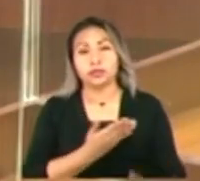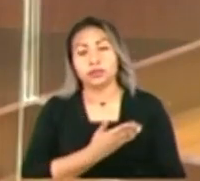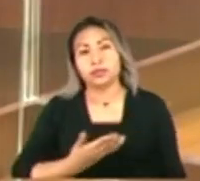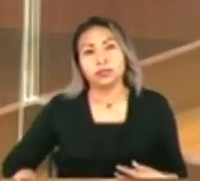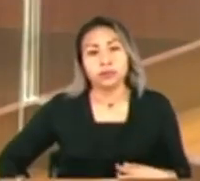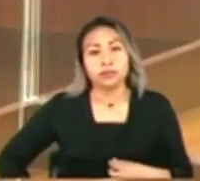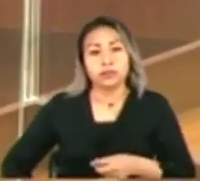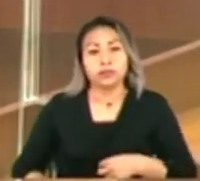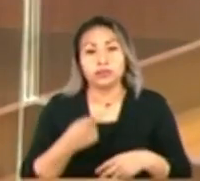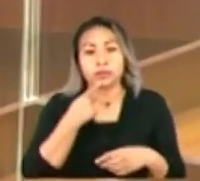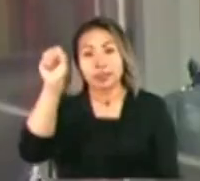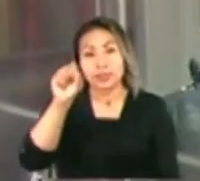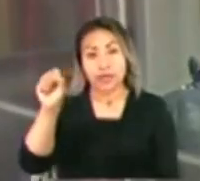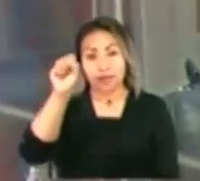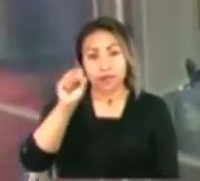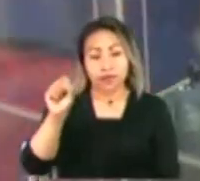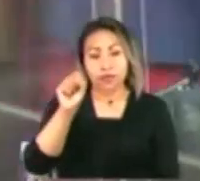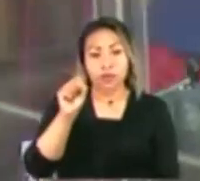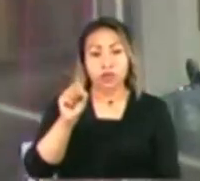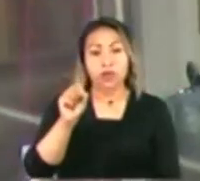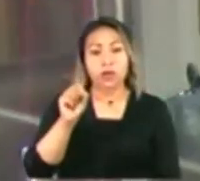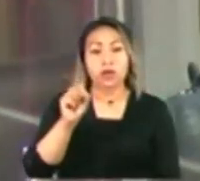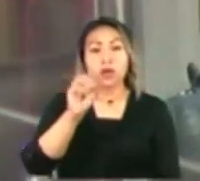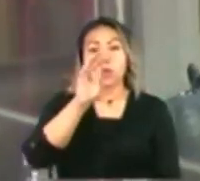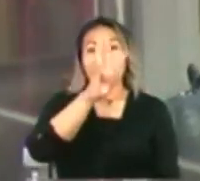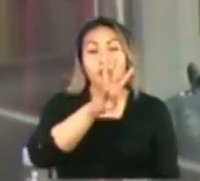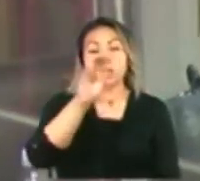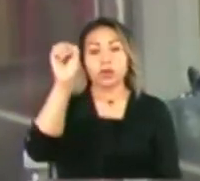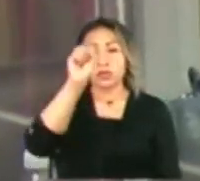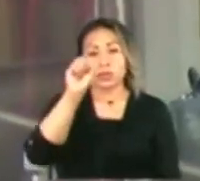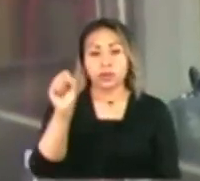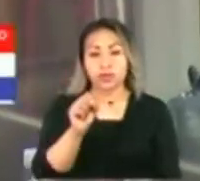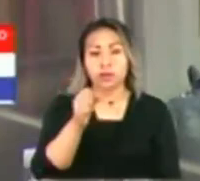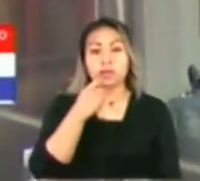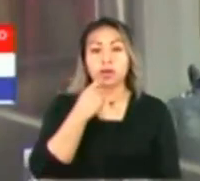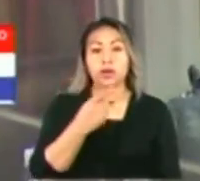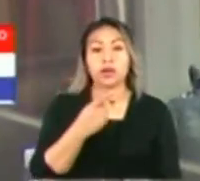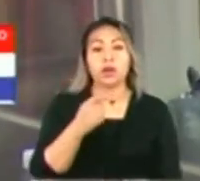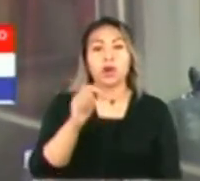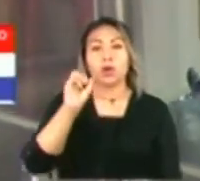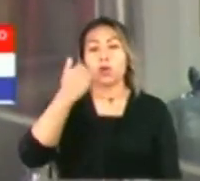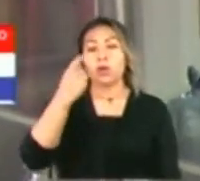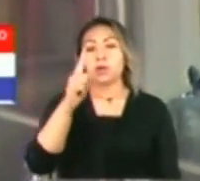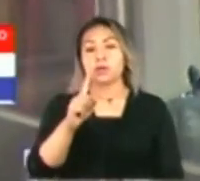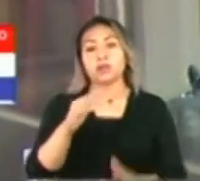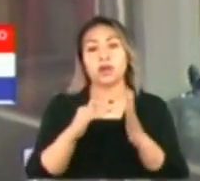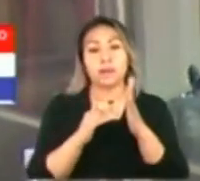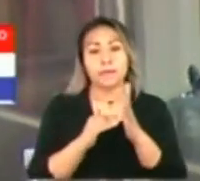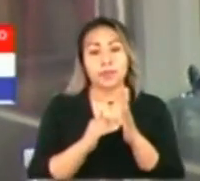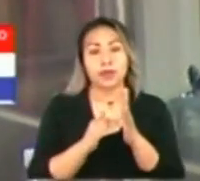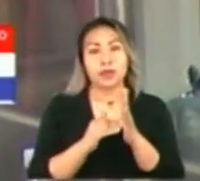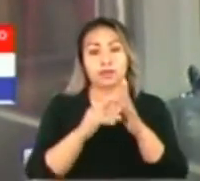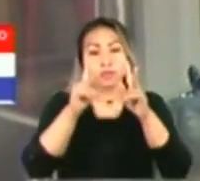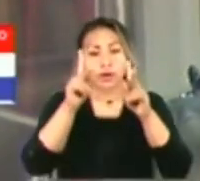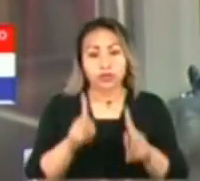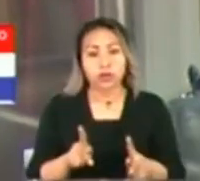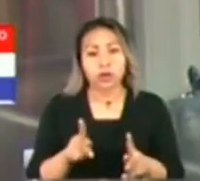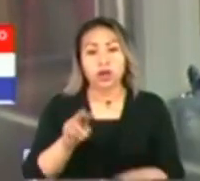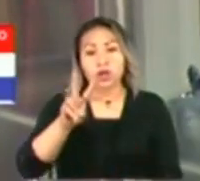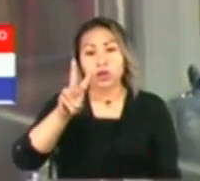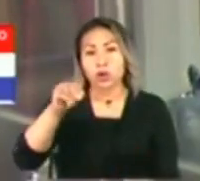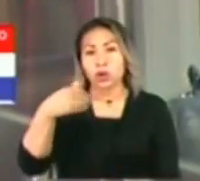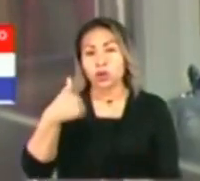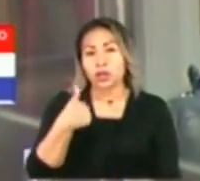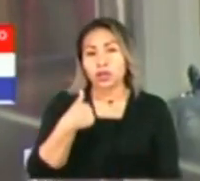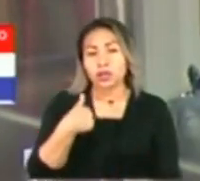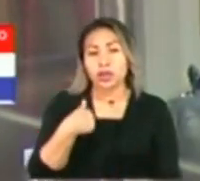Quiero señalar que el día sábado 4 de septiembre amanecieron 11.000 personas sin un solo centavo de sus